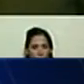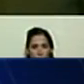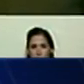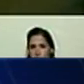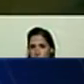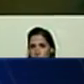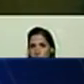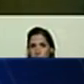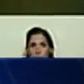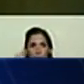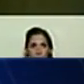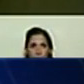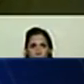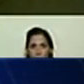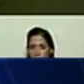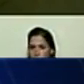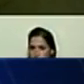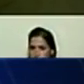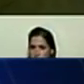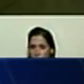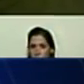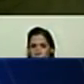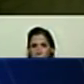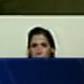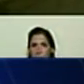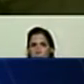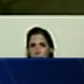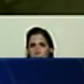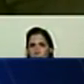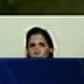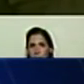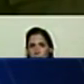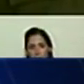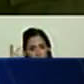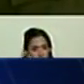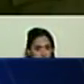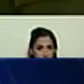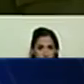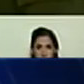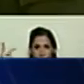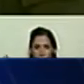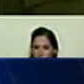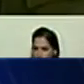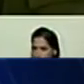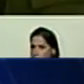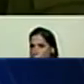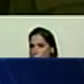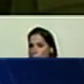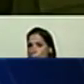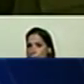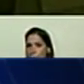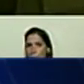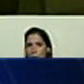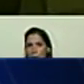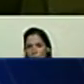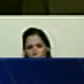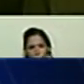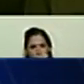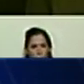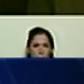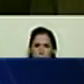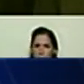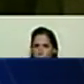Bolivariana por la extraordinaria demostración de profesionalismo, carácter, valentía practicada